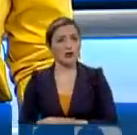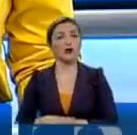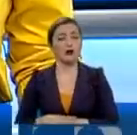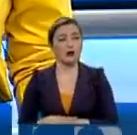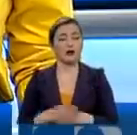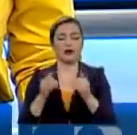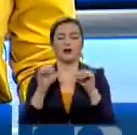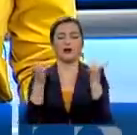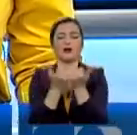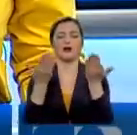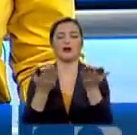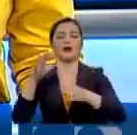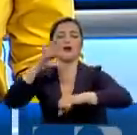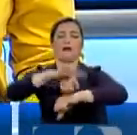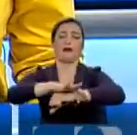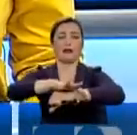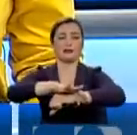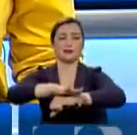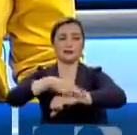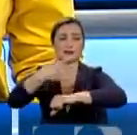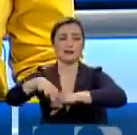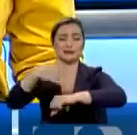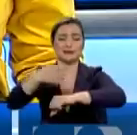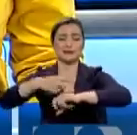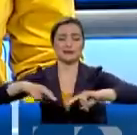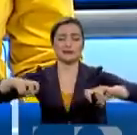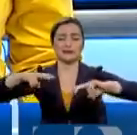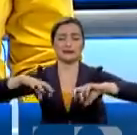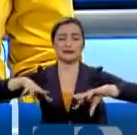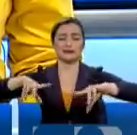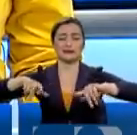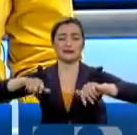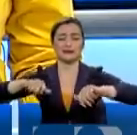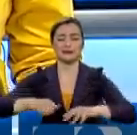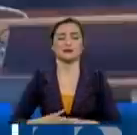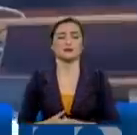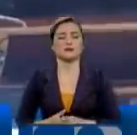y una actual asambleísta que tiene grillete electrónico y que es investigada por los supuestos diezmos.